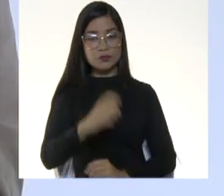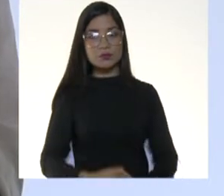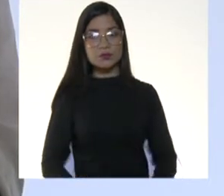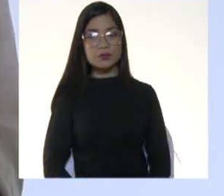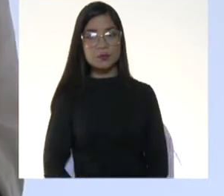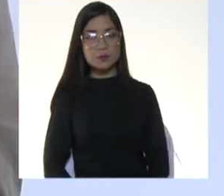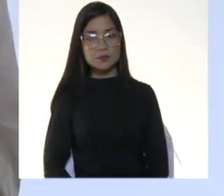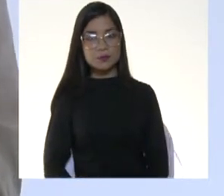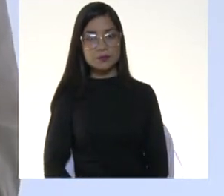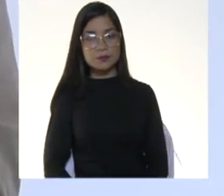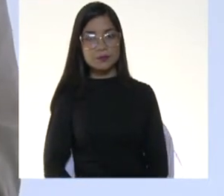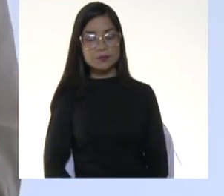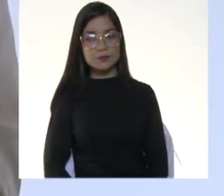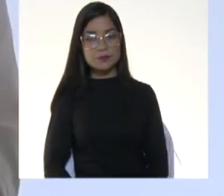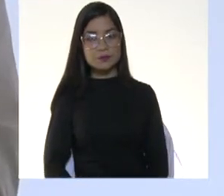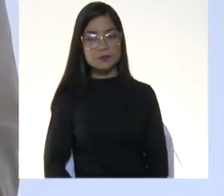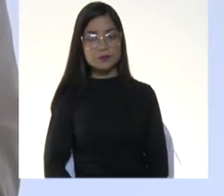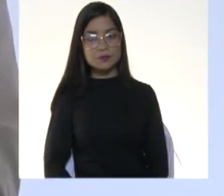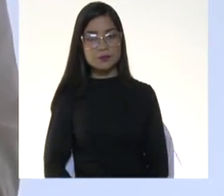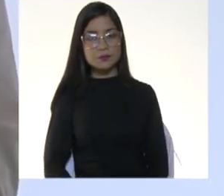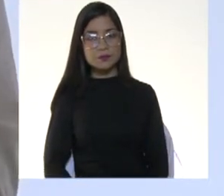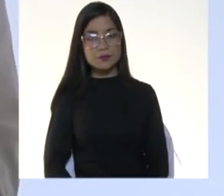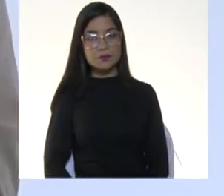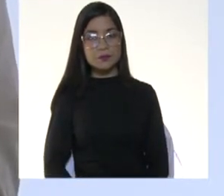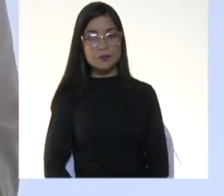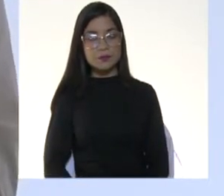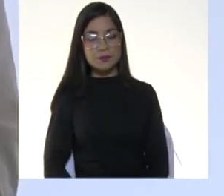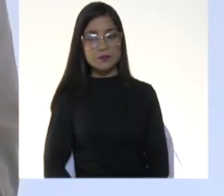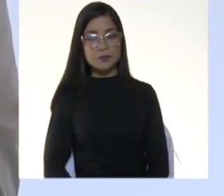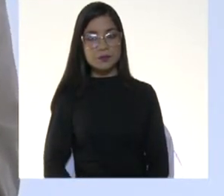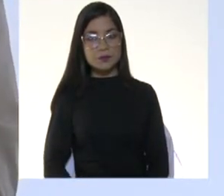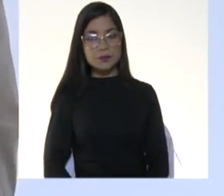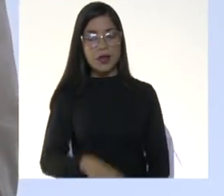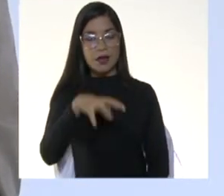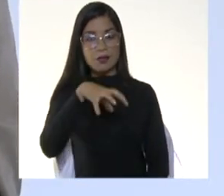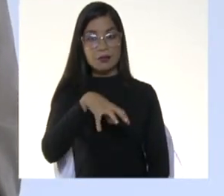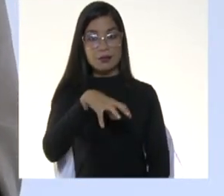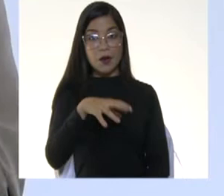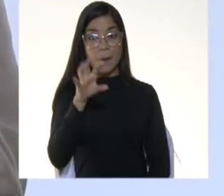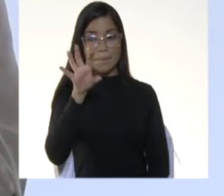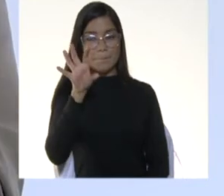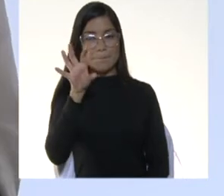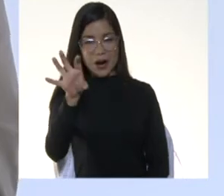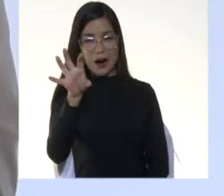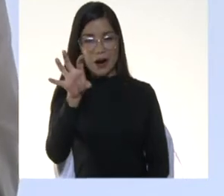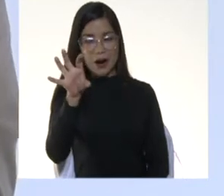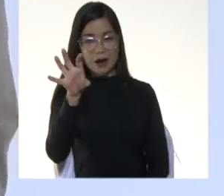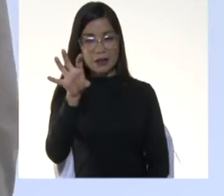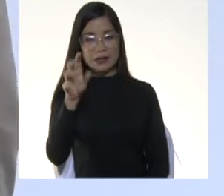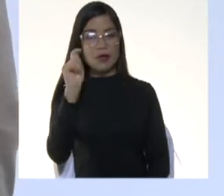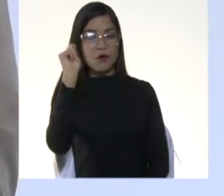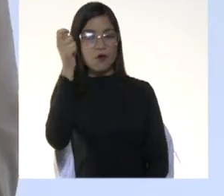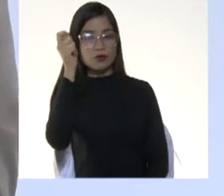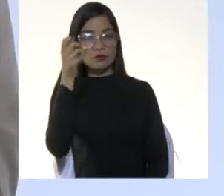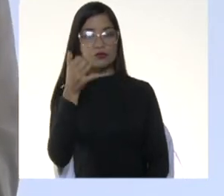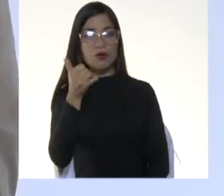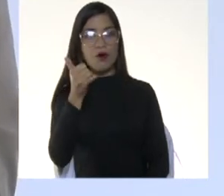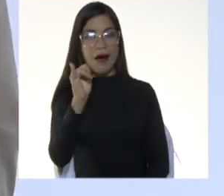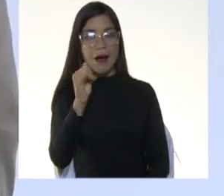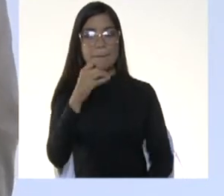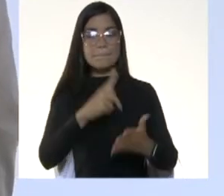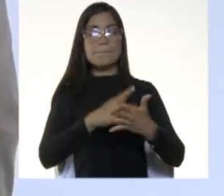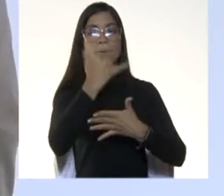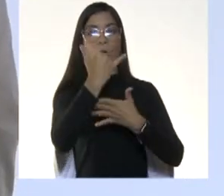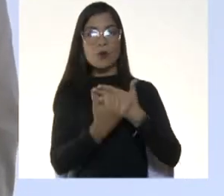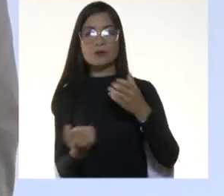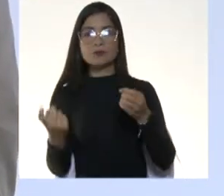el Estado y el Estado ratifica social, inclusivo, pertinente, participativo en uno de sus articulados y eso fundamenta